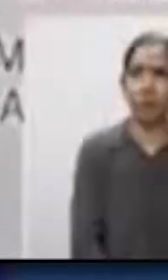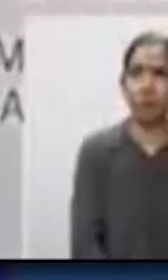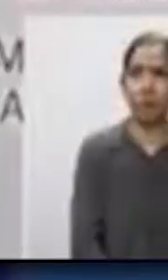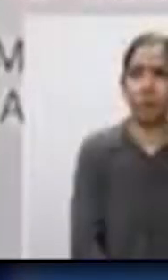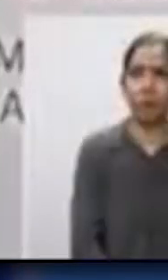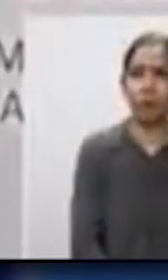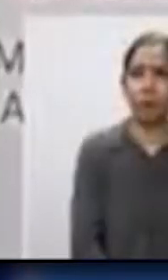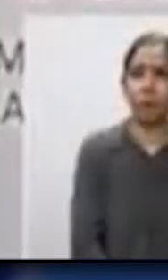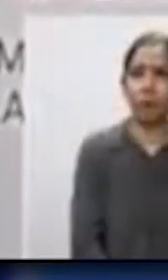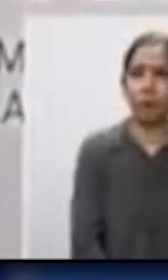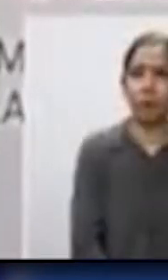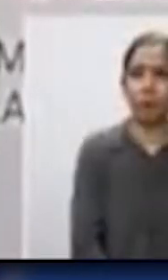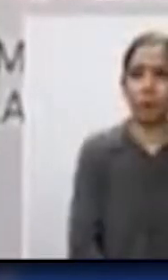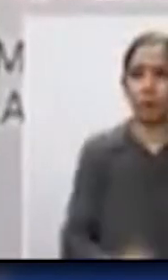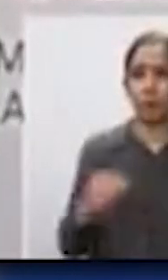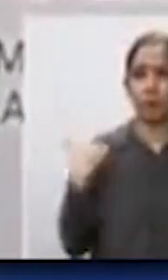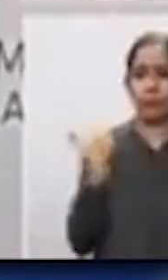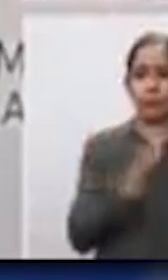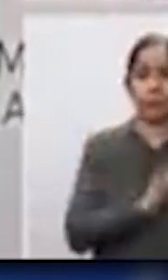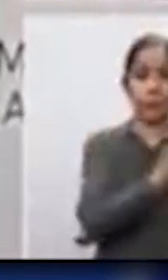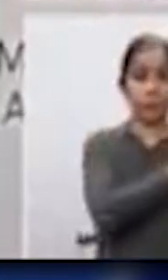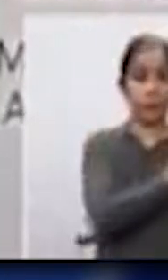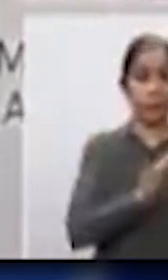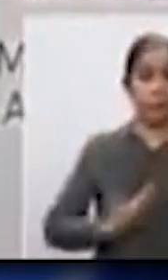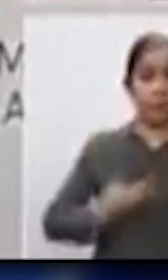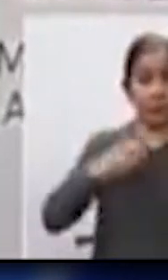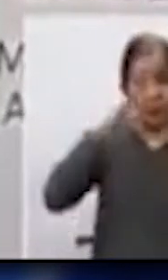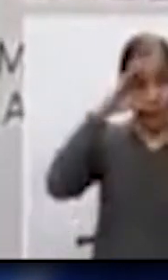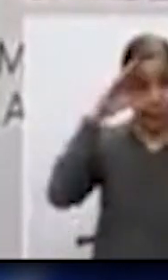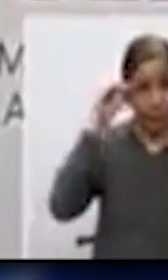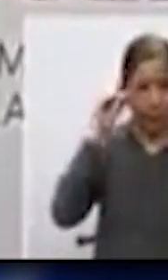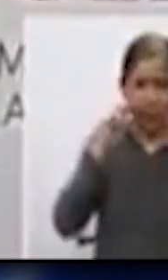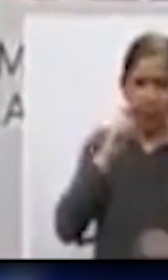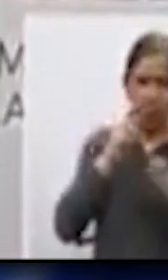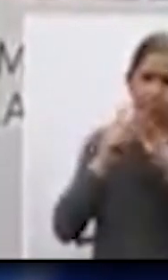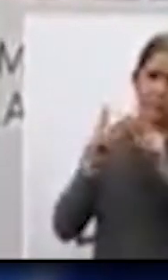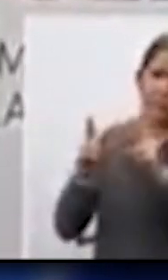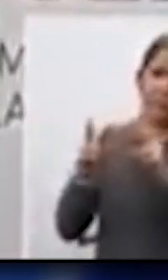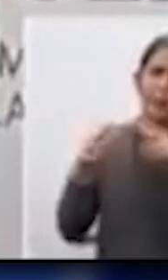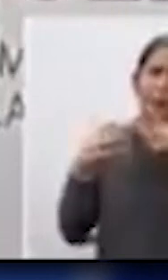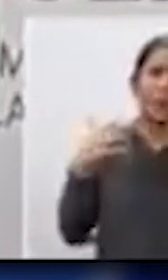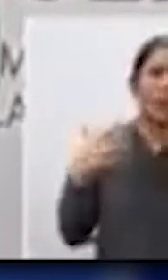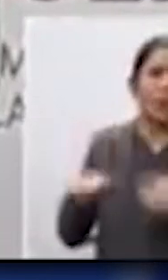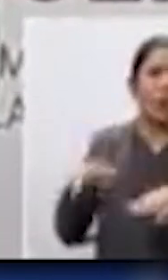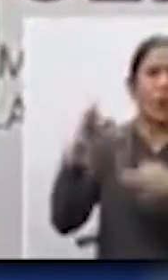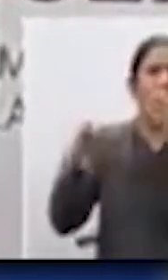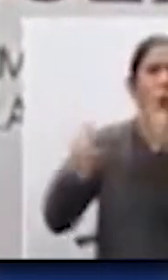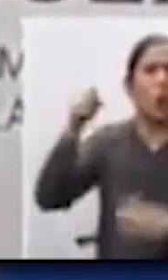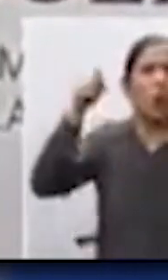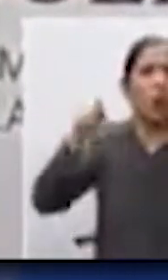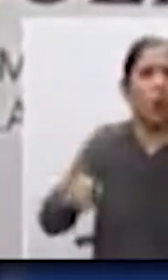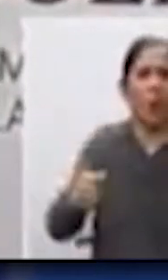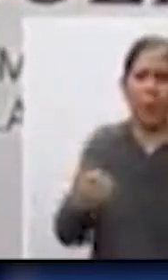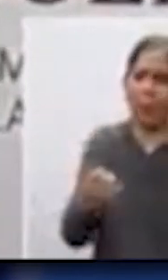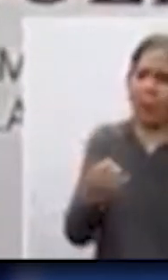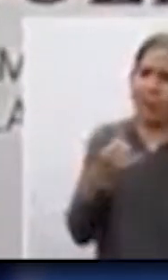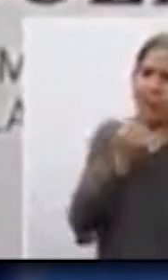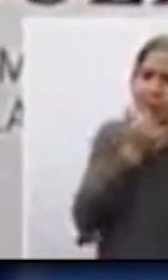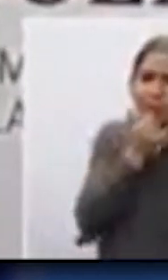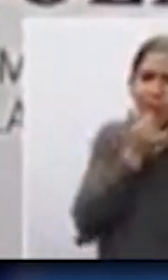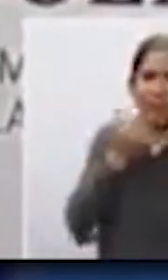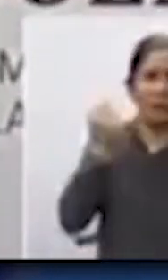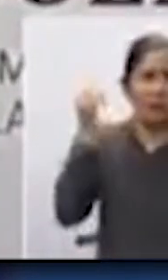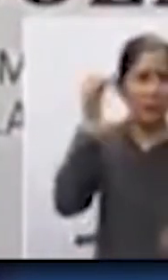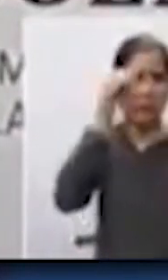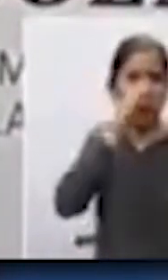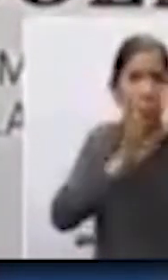ante la preocupante situación por la conducta de jueces y operadores de justicia, como en el caso del